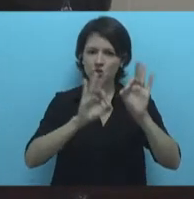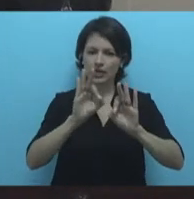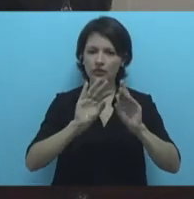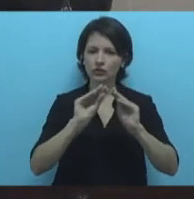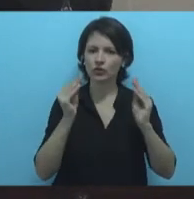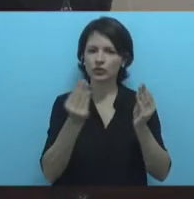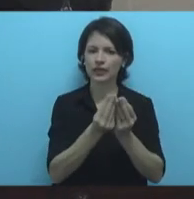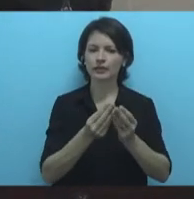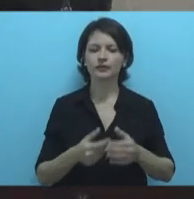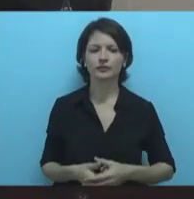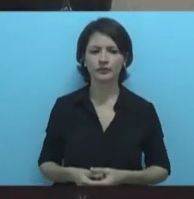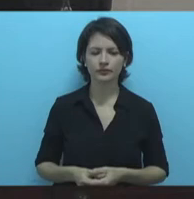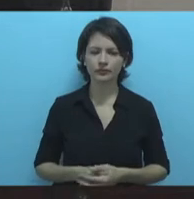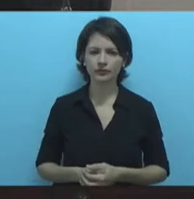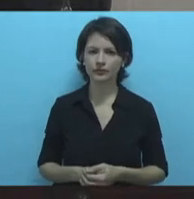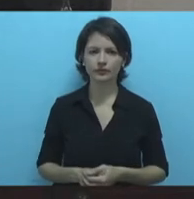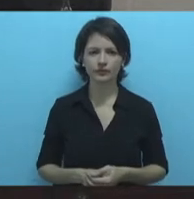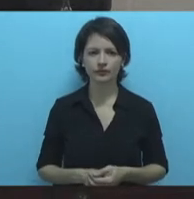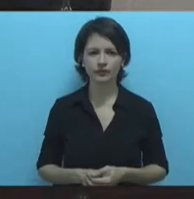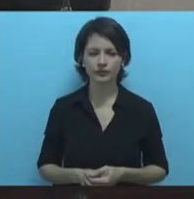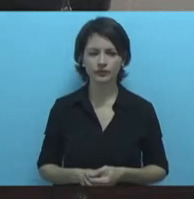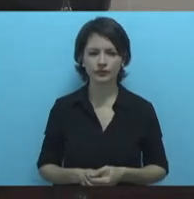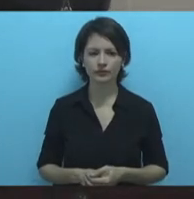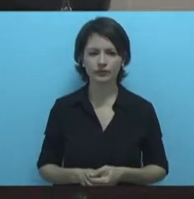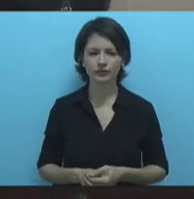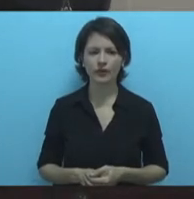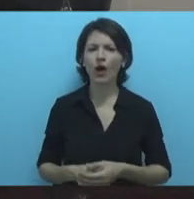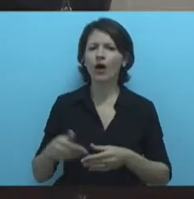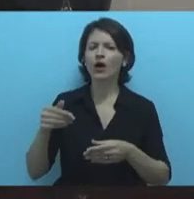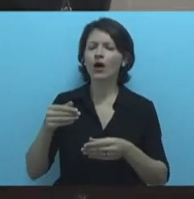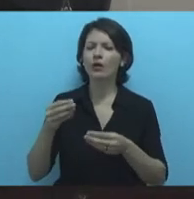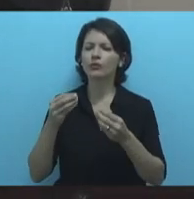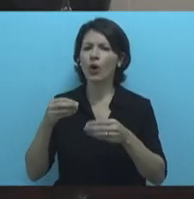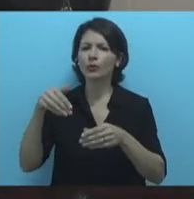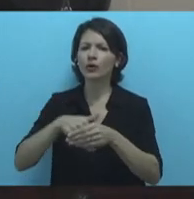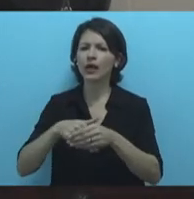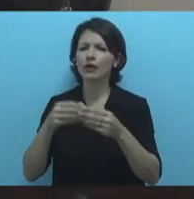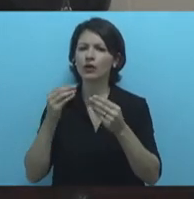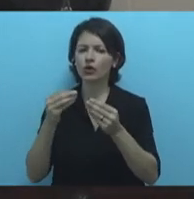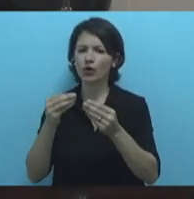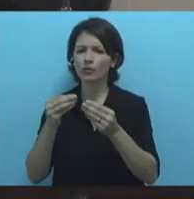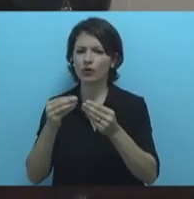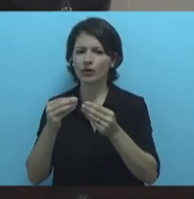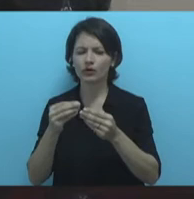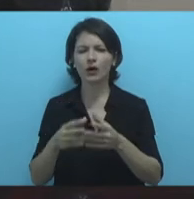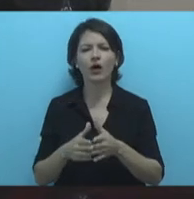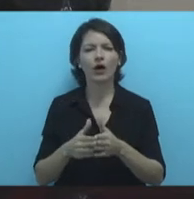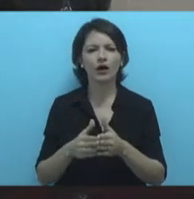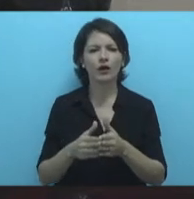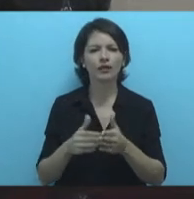que están conectados que deben votar y hacer la indicación del voto positivo o negativo